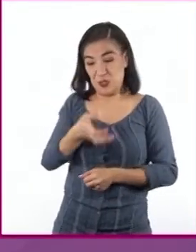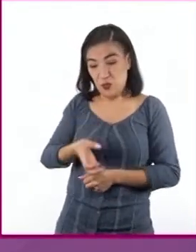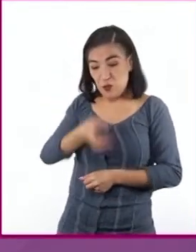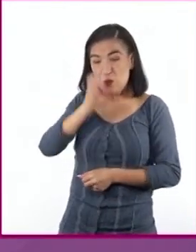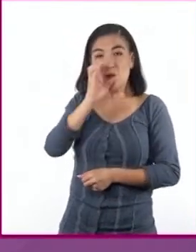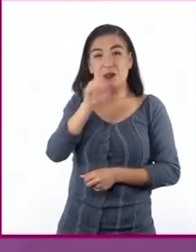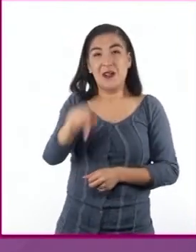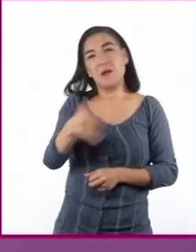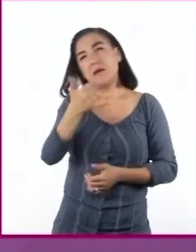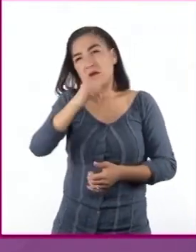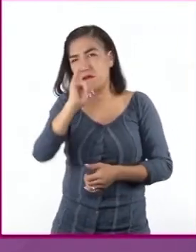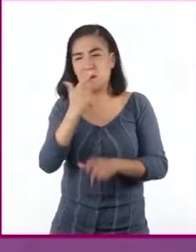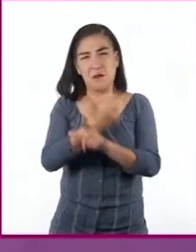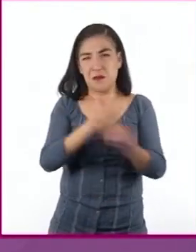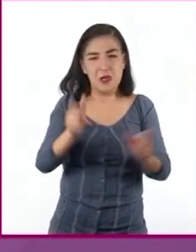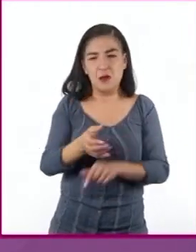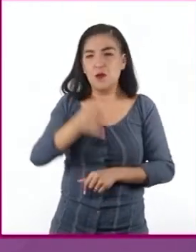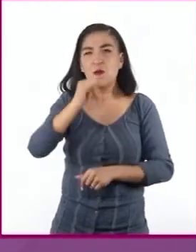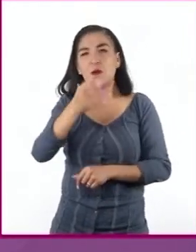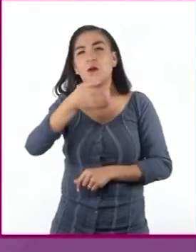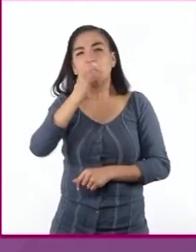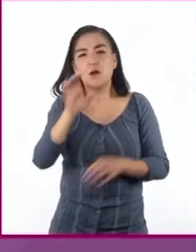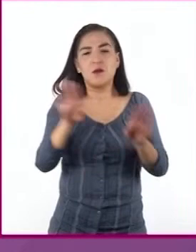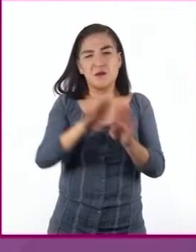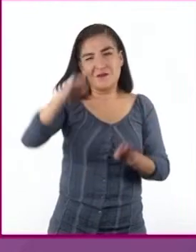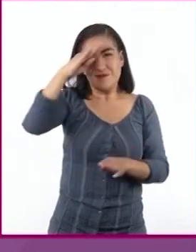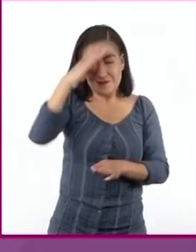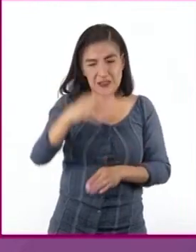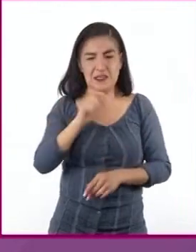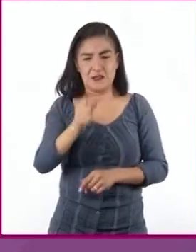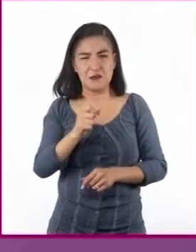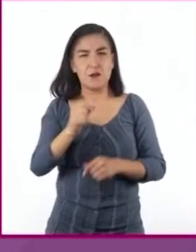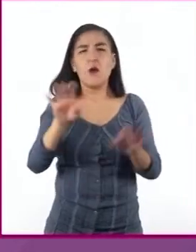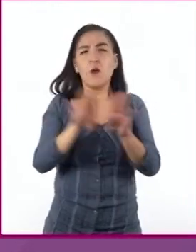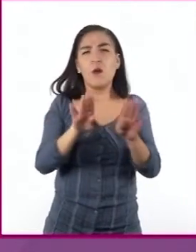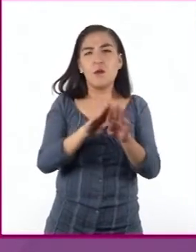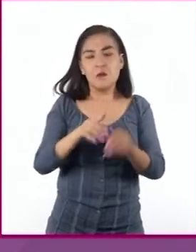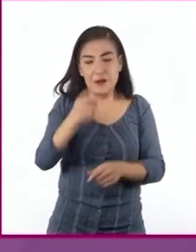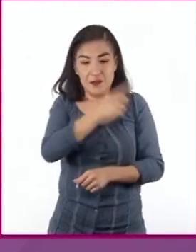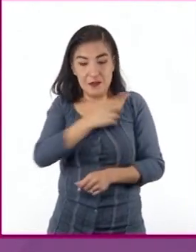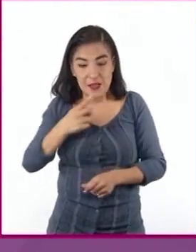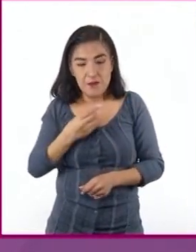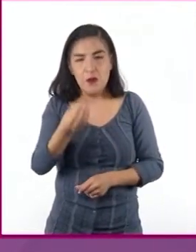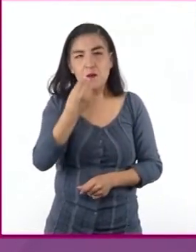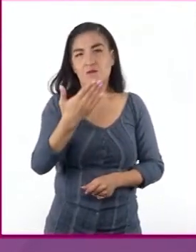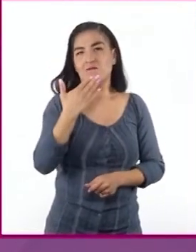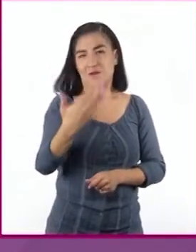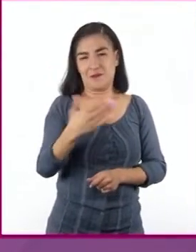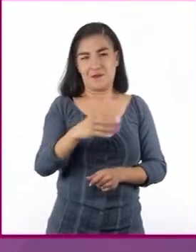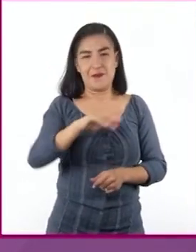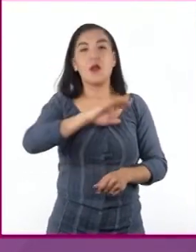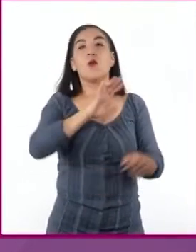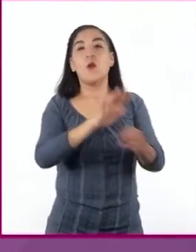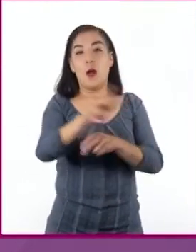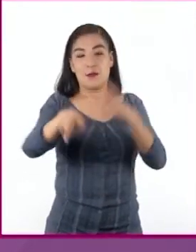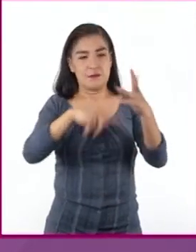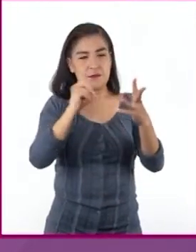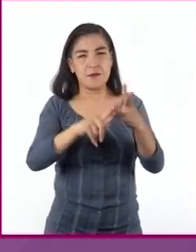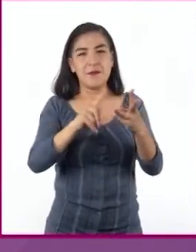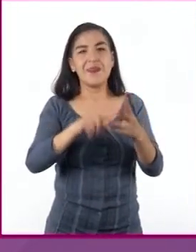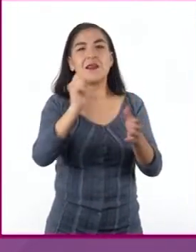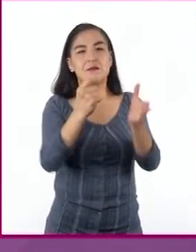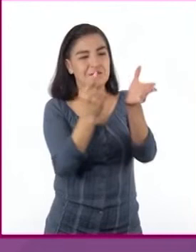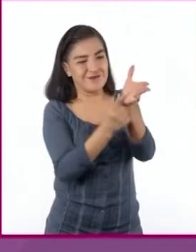no es congruente con el mensaje final, aliméntate sanamente. El tercer paso consiste en analizar